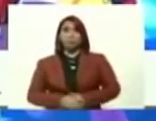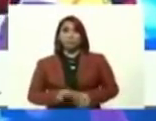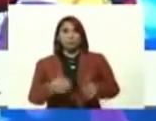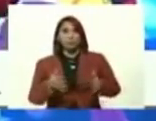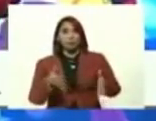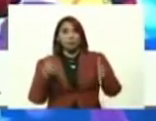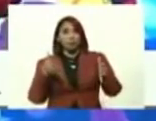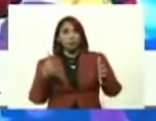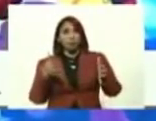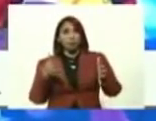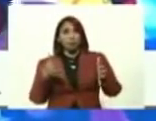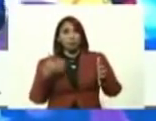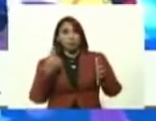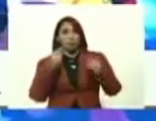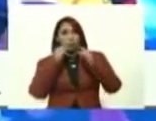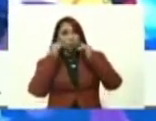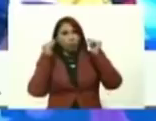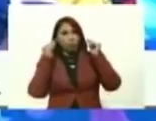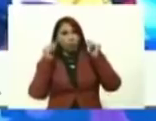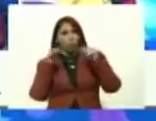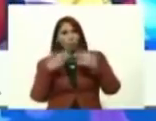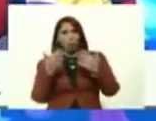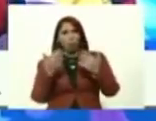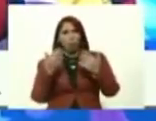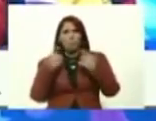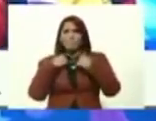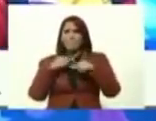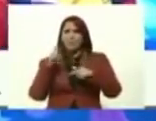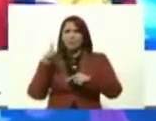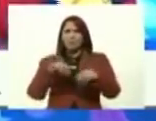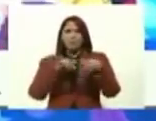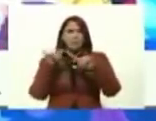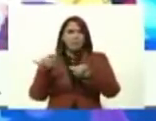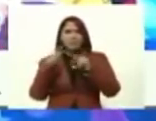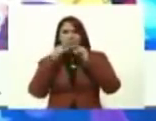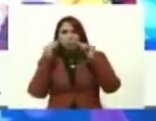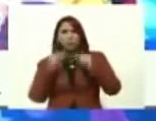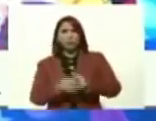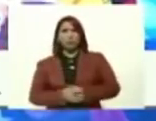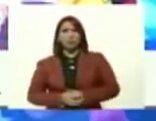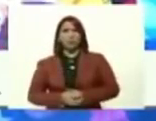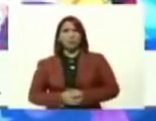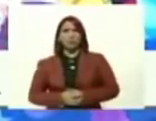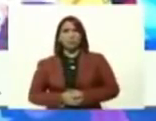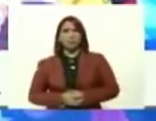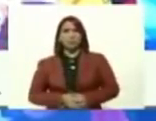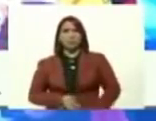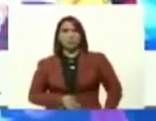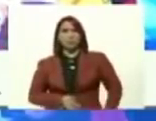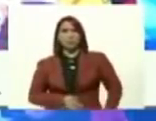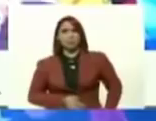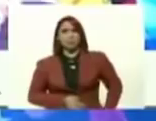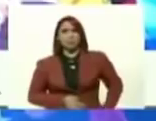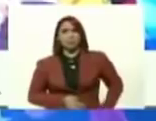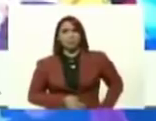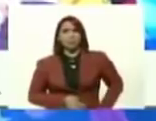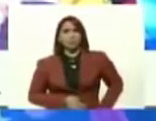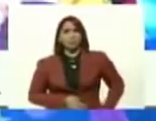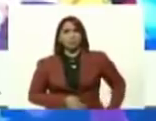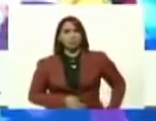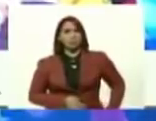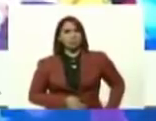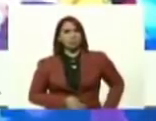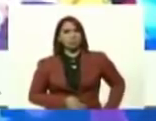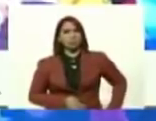gana, una sonrisa. Y cuando uno pierde, la misma sonrisa. El equilibrio psicológico del ser humano,